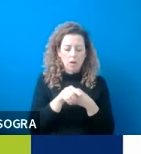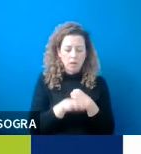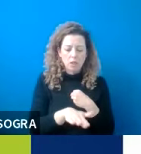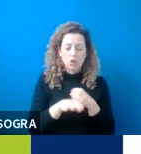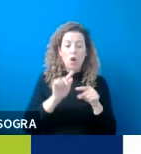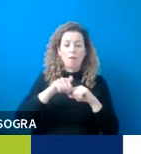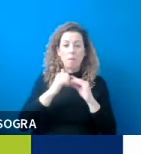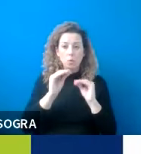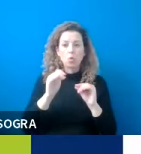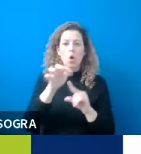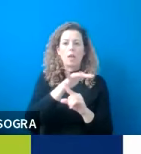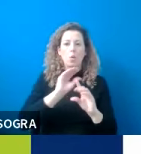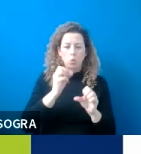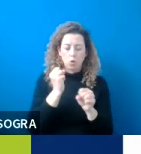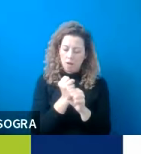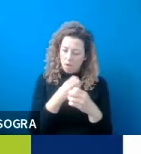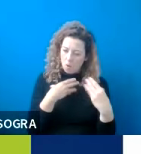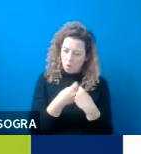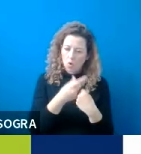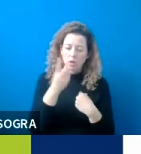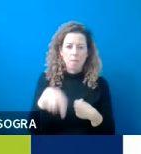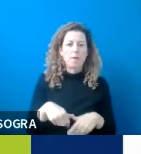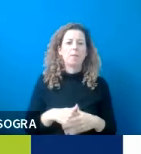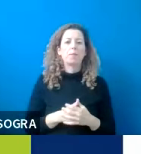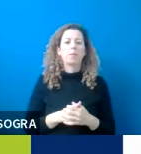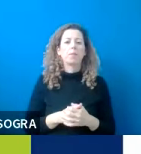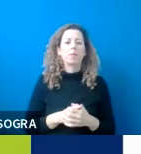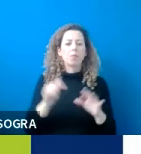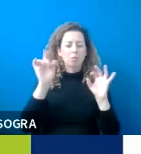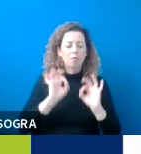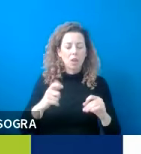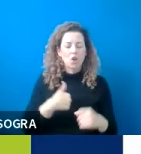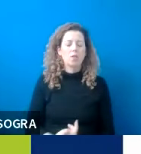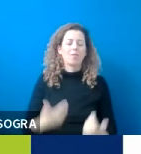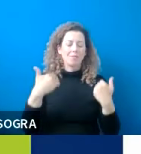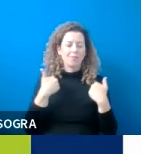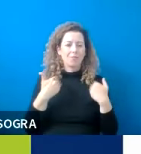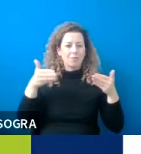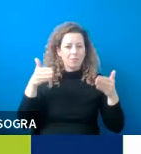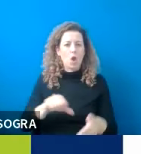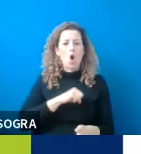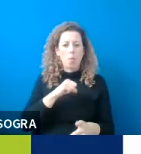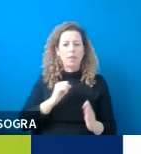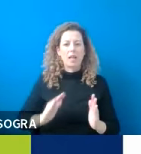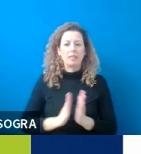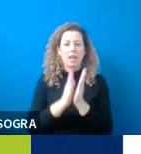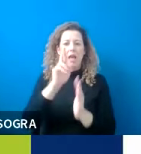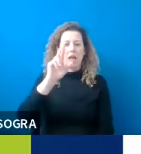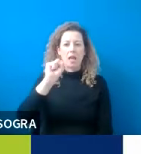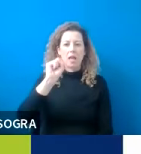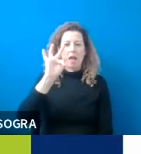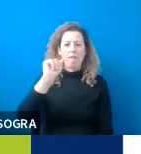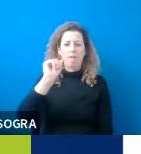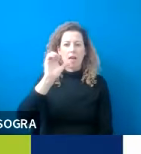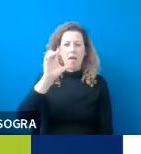entorno. Y, bueno, en este caso concretamente, pues yo estoy inserta en el Hospital de San Rafael, que tiene un centro de atención temprana